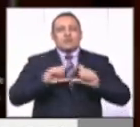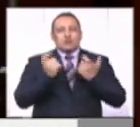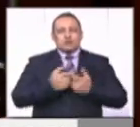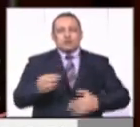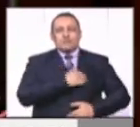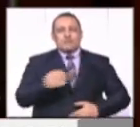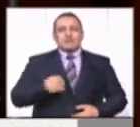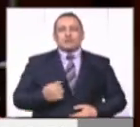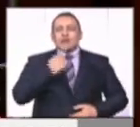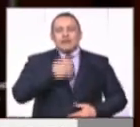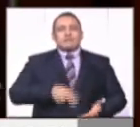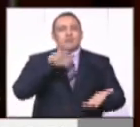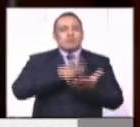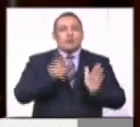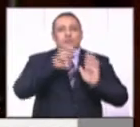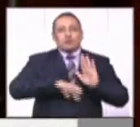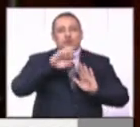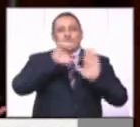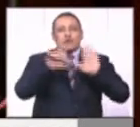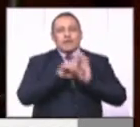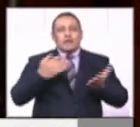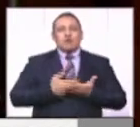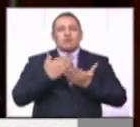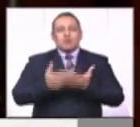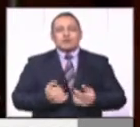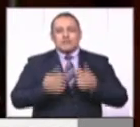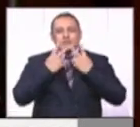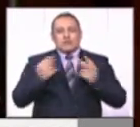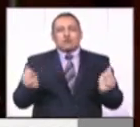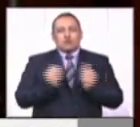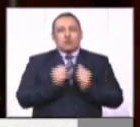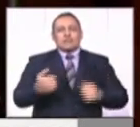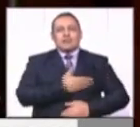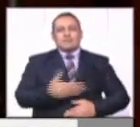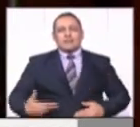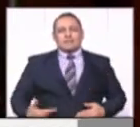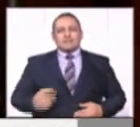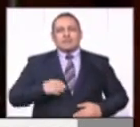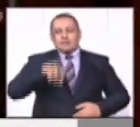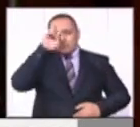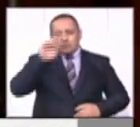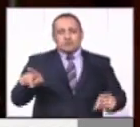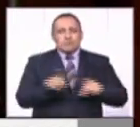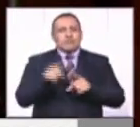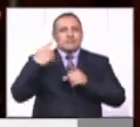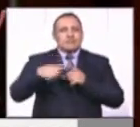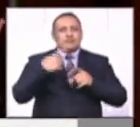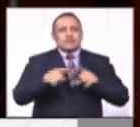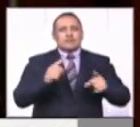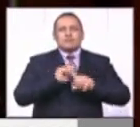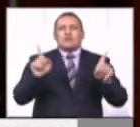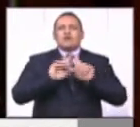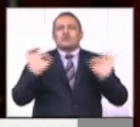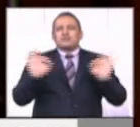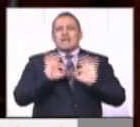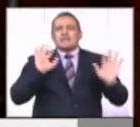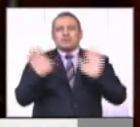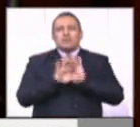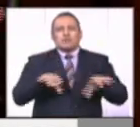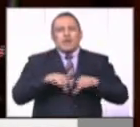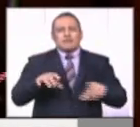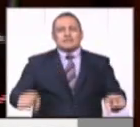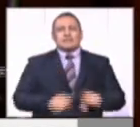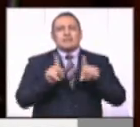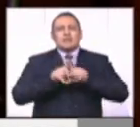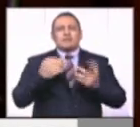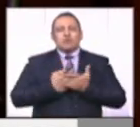ministros son aprobar proyectos de ley a propuesta de del presidente de la república entre otros pero nada de lo que hacían Ahí